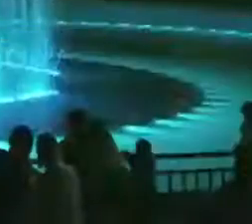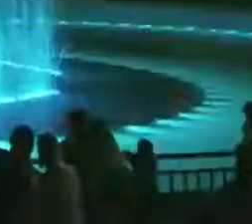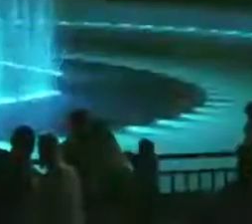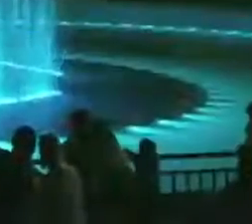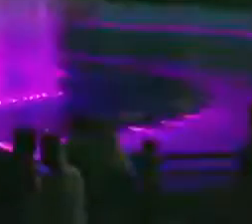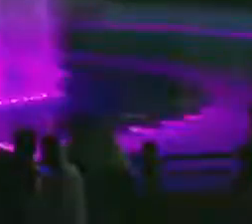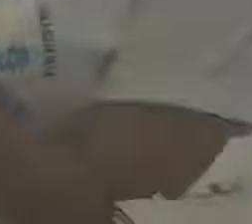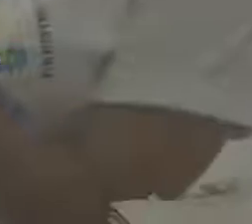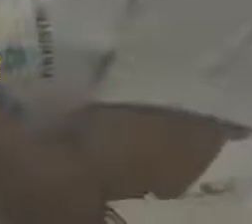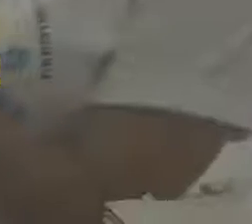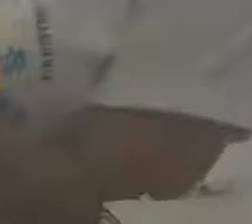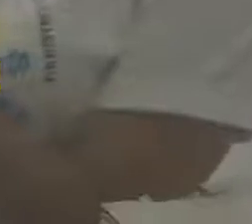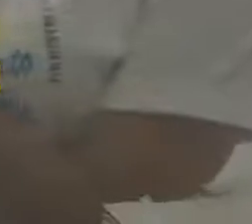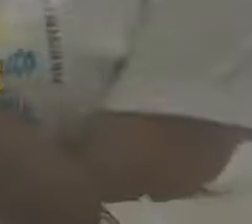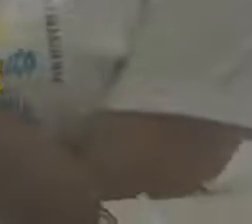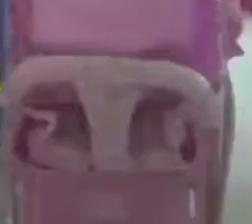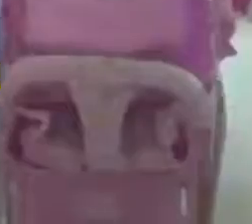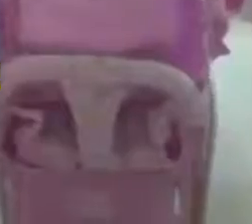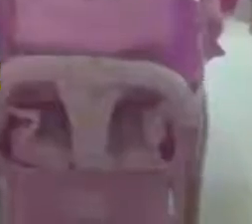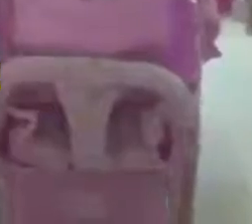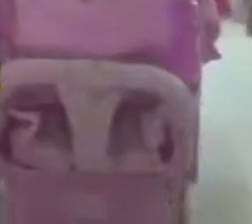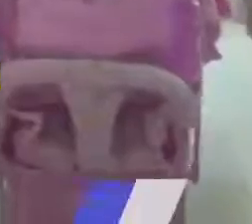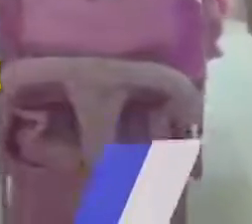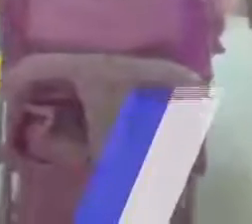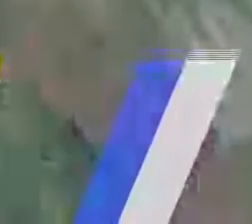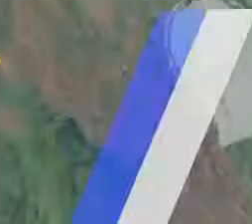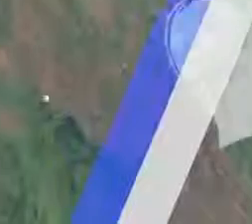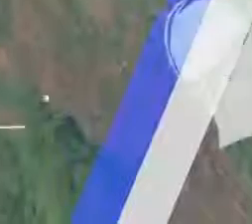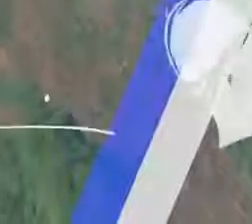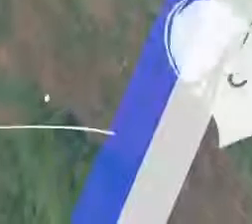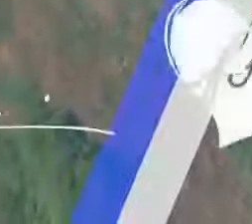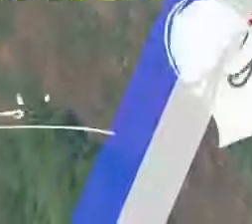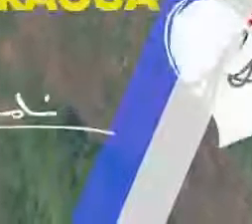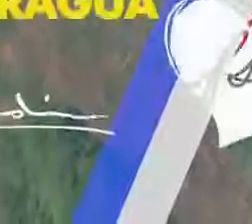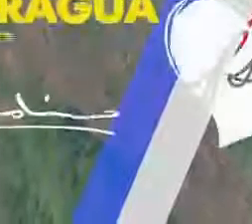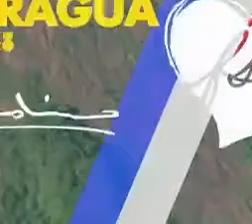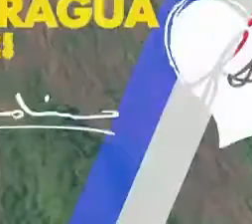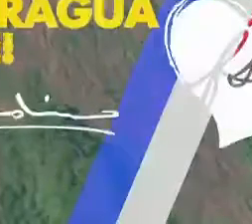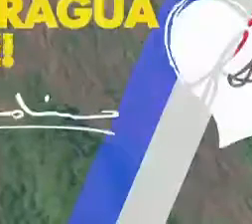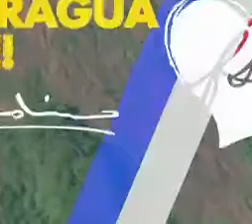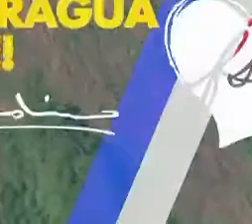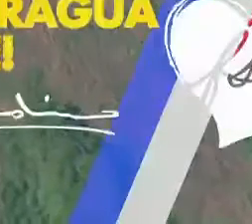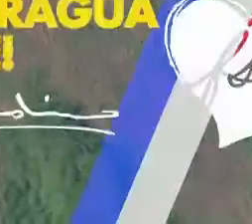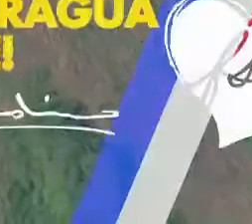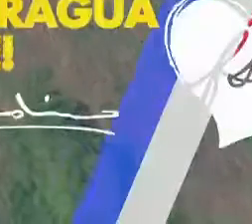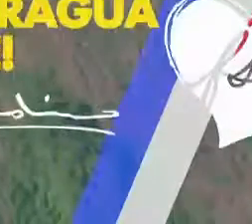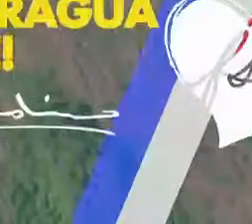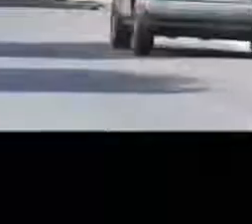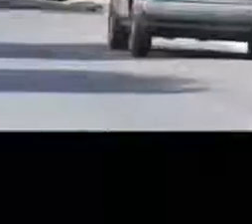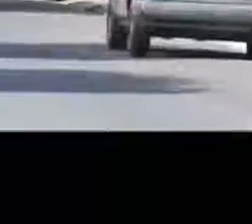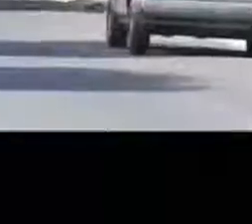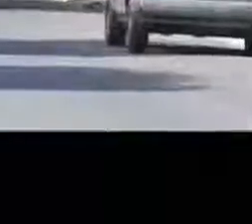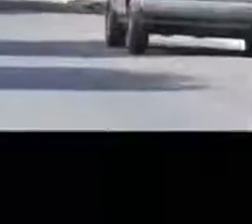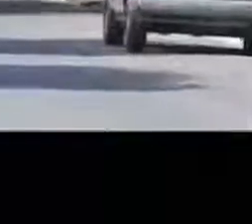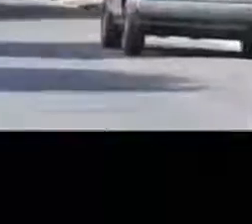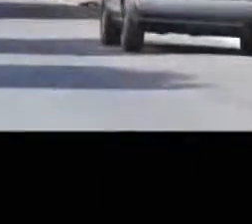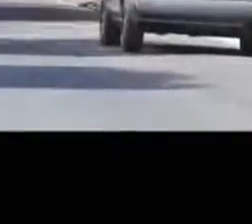y unidad. Amor es cristianismo, socialismo y solidaridad. Aquí, en nuestra Nicaragua libre.